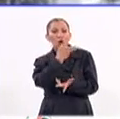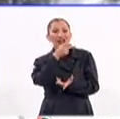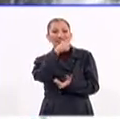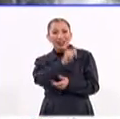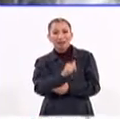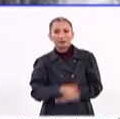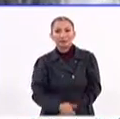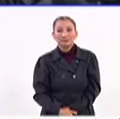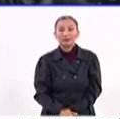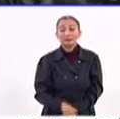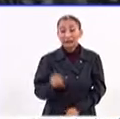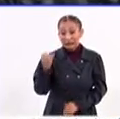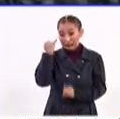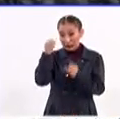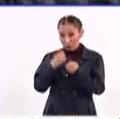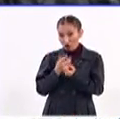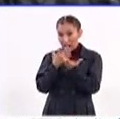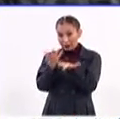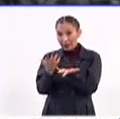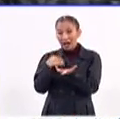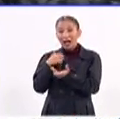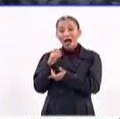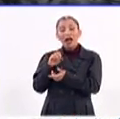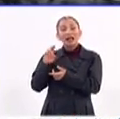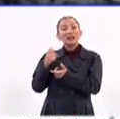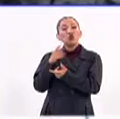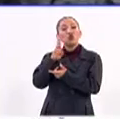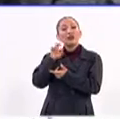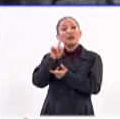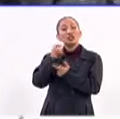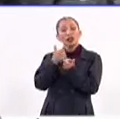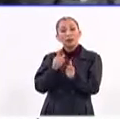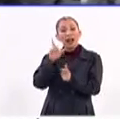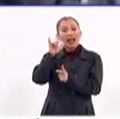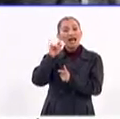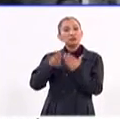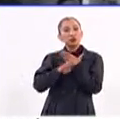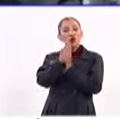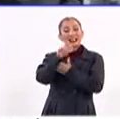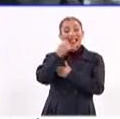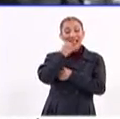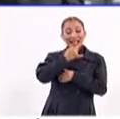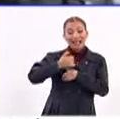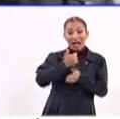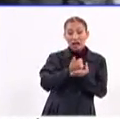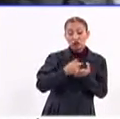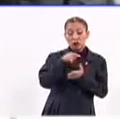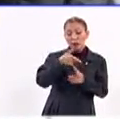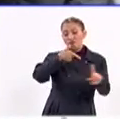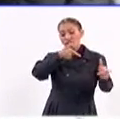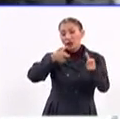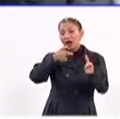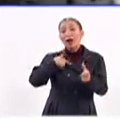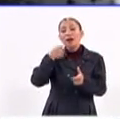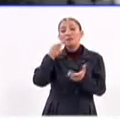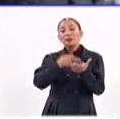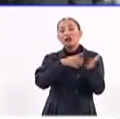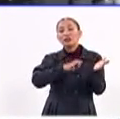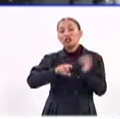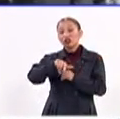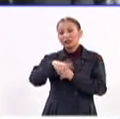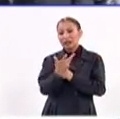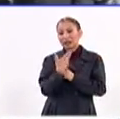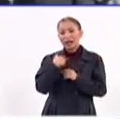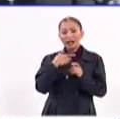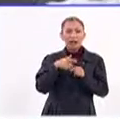huertista. El autor de poemas como El verso rebelde, Las brujas y La línea azul fue fusilado en 1913 entre